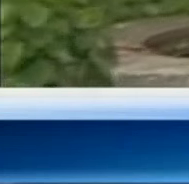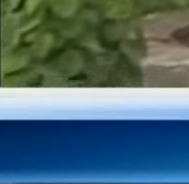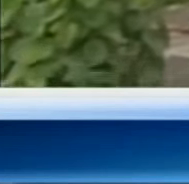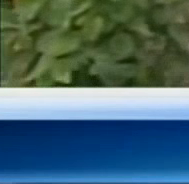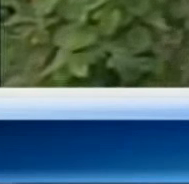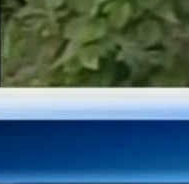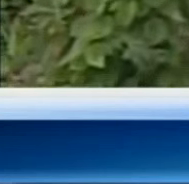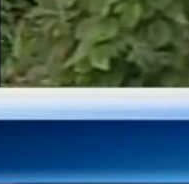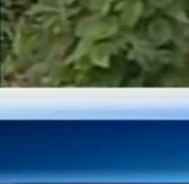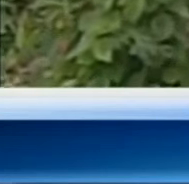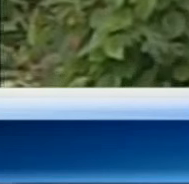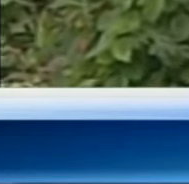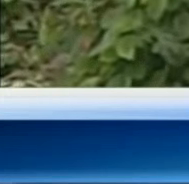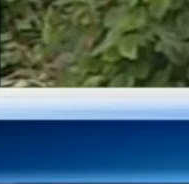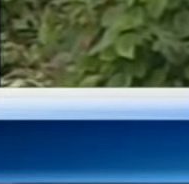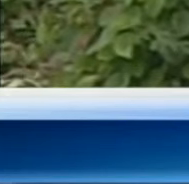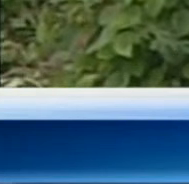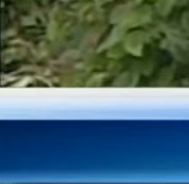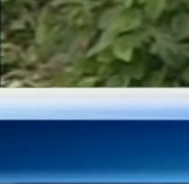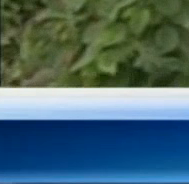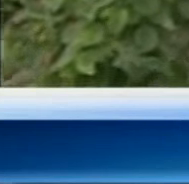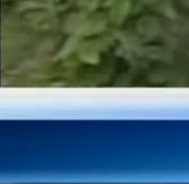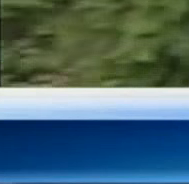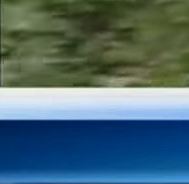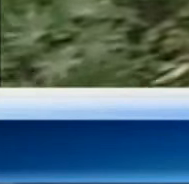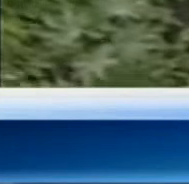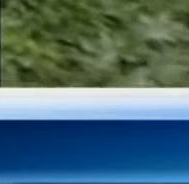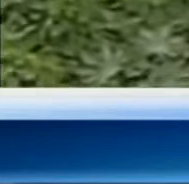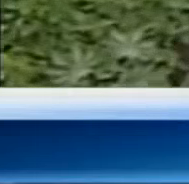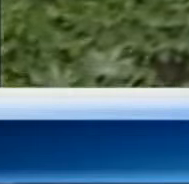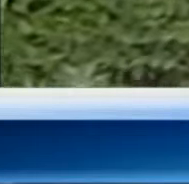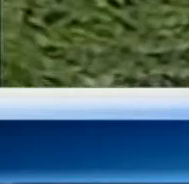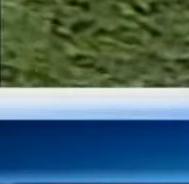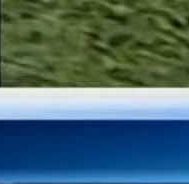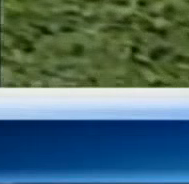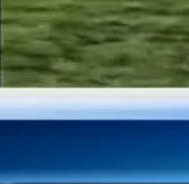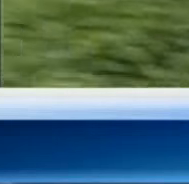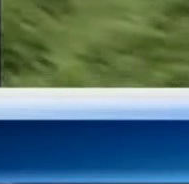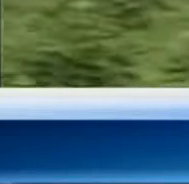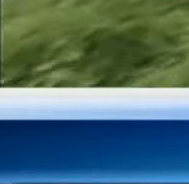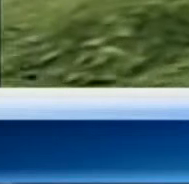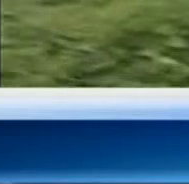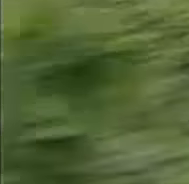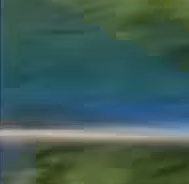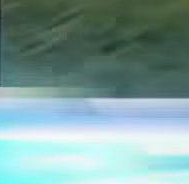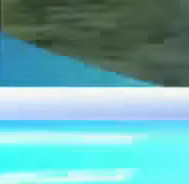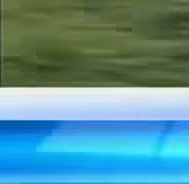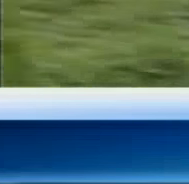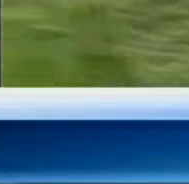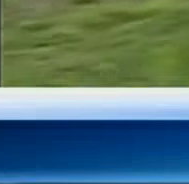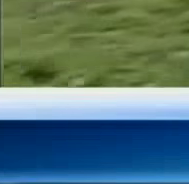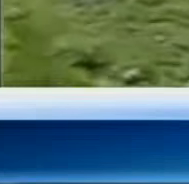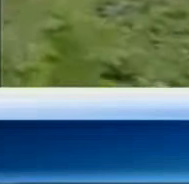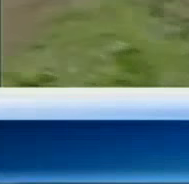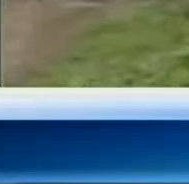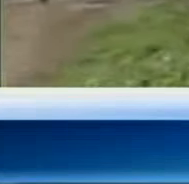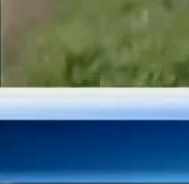eso habría logrado que se rebosen como nosotros vimos más temprano. Más o menos unas 4 o 5 cuadras a la